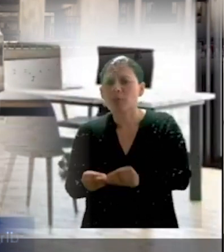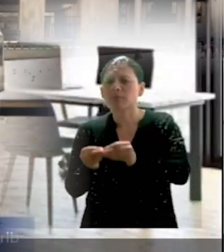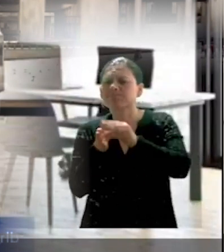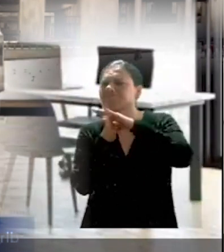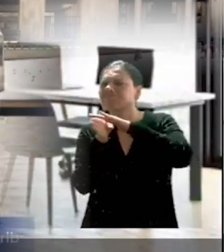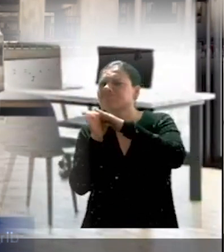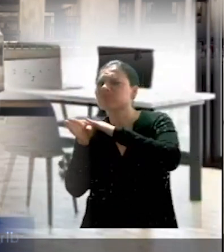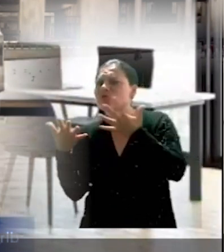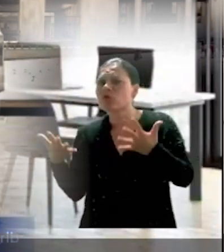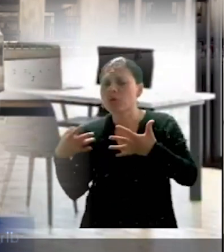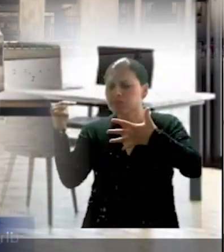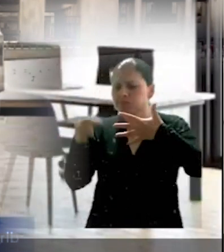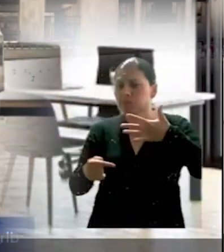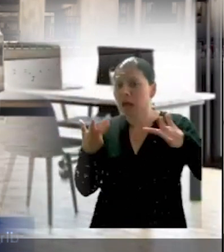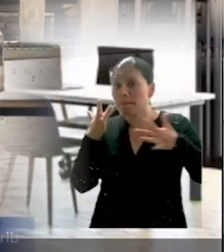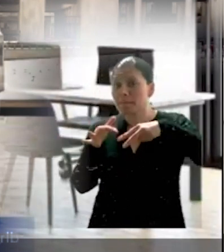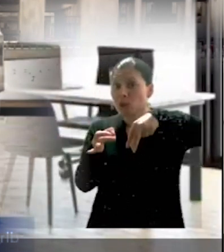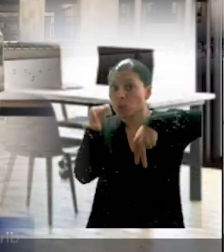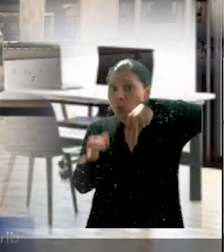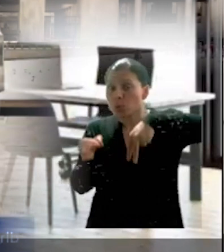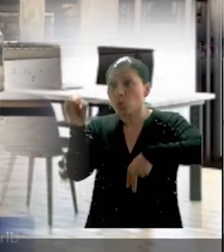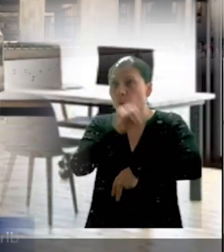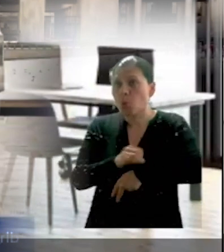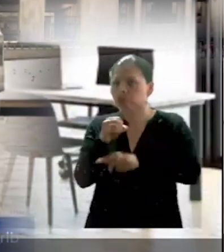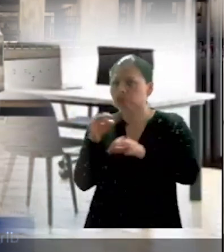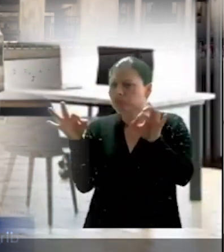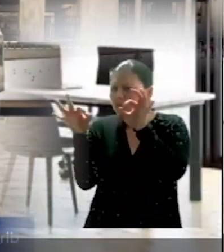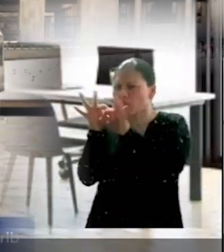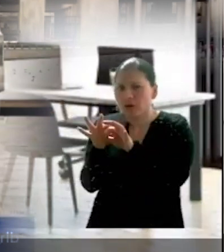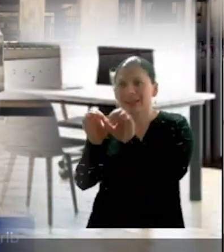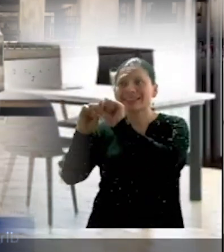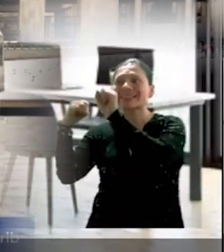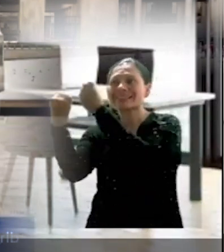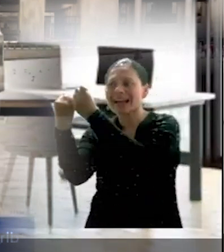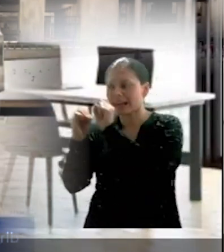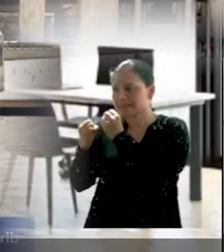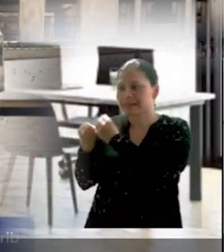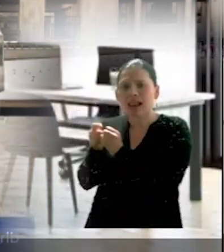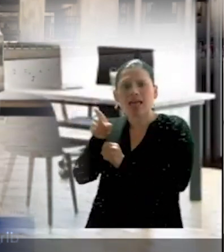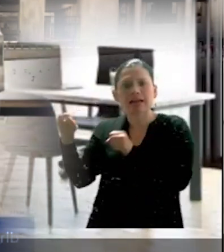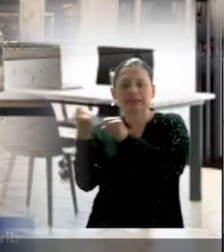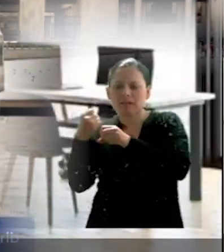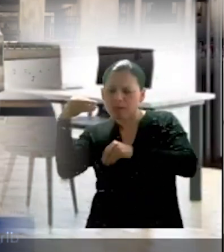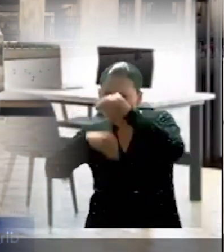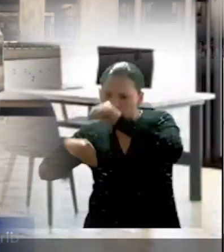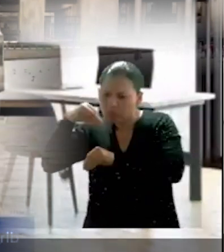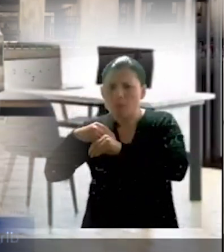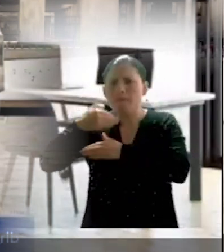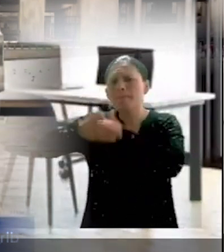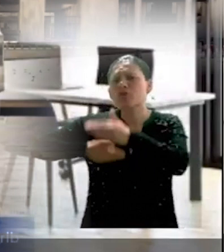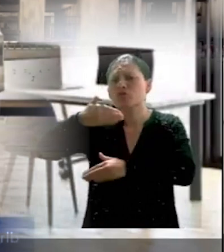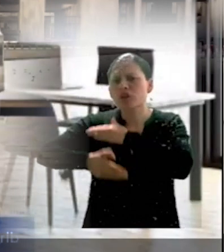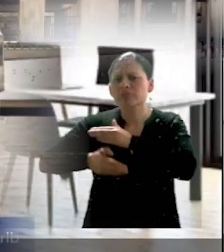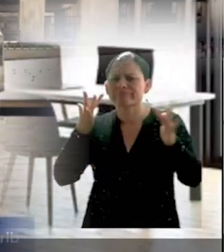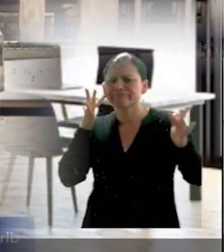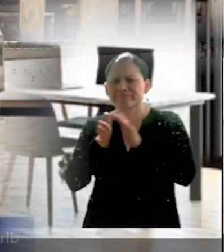o con qué tipo de filtros las salas trabajan para elaborar un proceso mucho más metódico y más estandarizado para